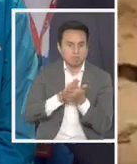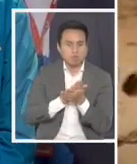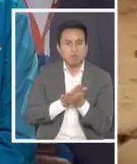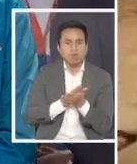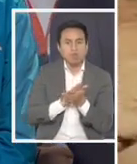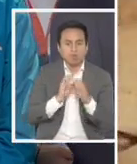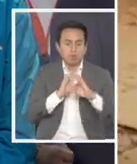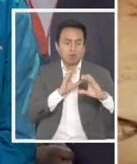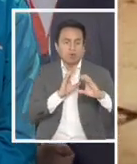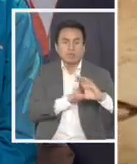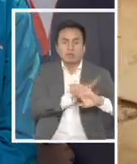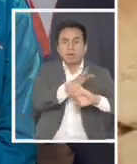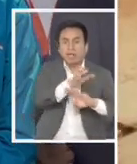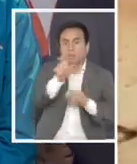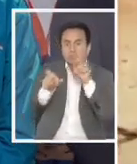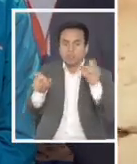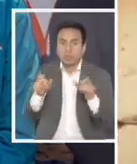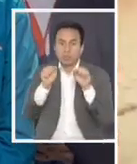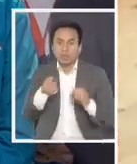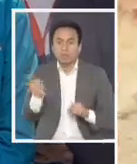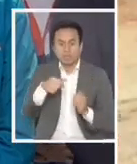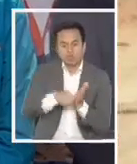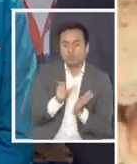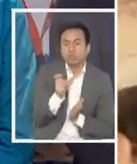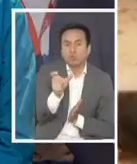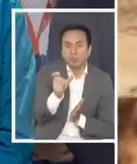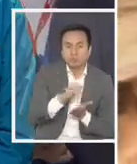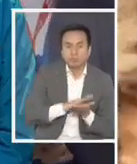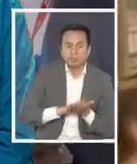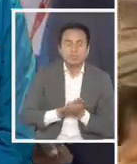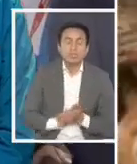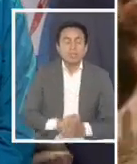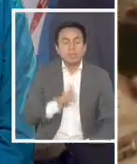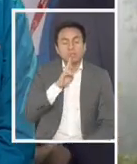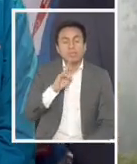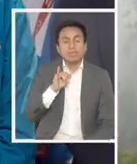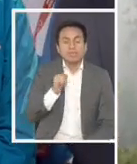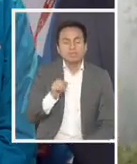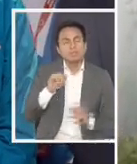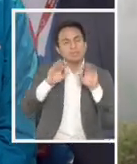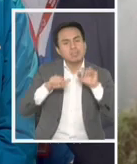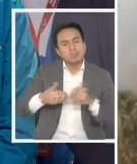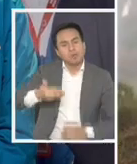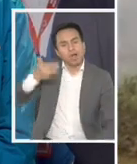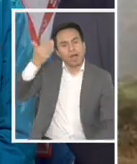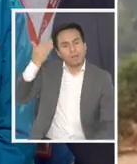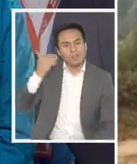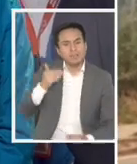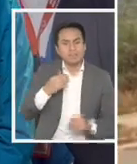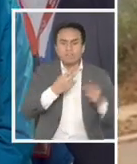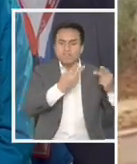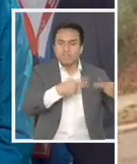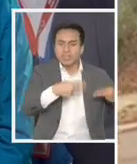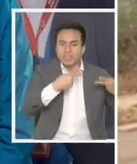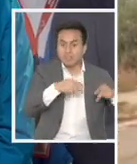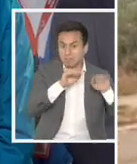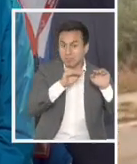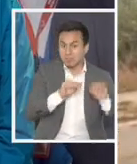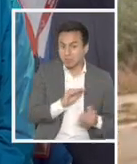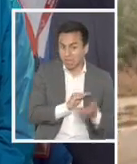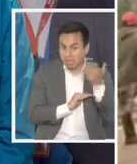estos móviles para ayudar a las personas para que puedan volver a tener sus documentos sí Y al igual como lo hicimos en el caso de viña del mar